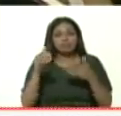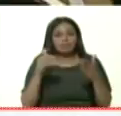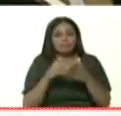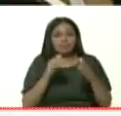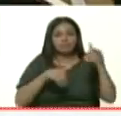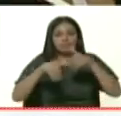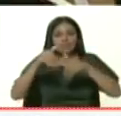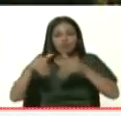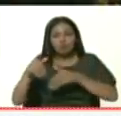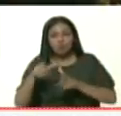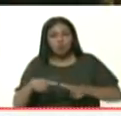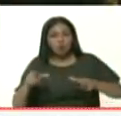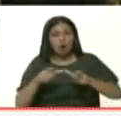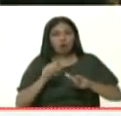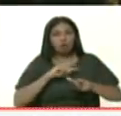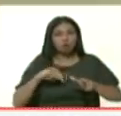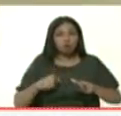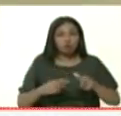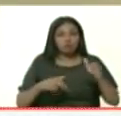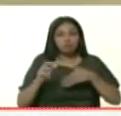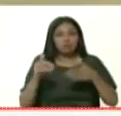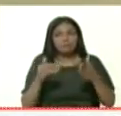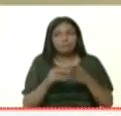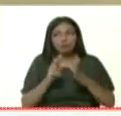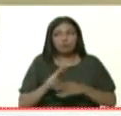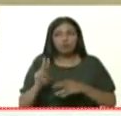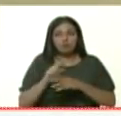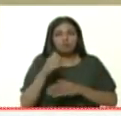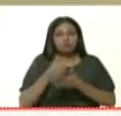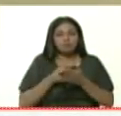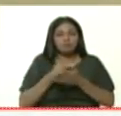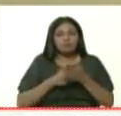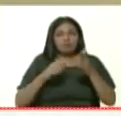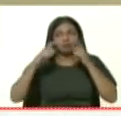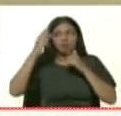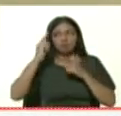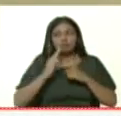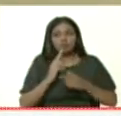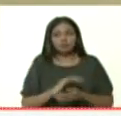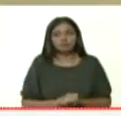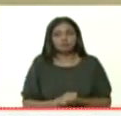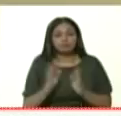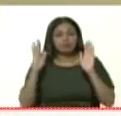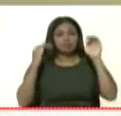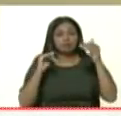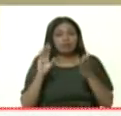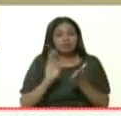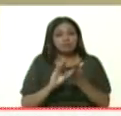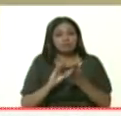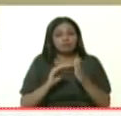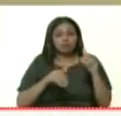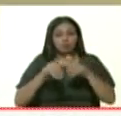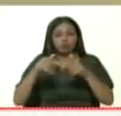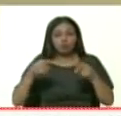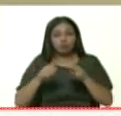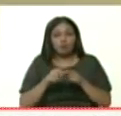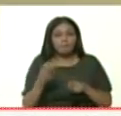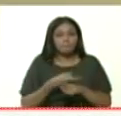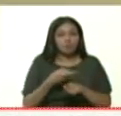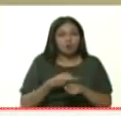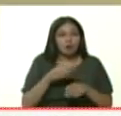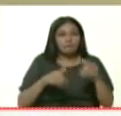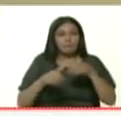centros electorales en el país y tenemos 13.000 unidades de batalla Bolívar Chávez para atender el centro electoral y buscar los